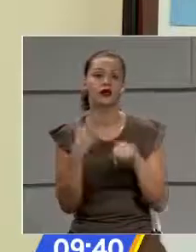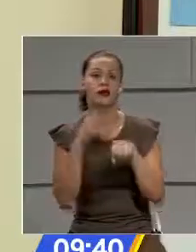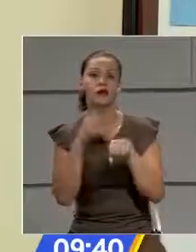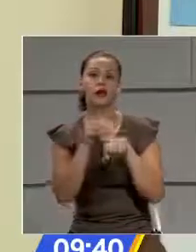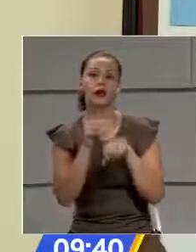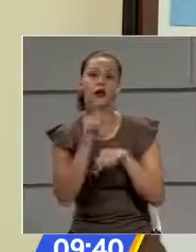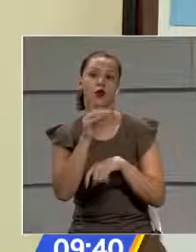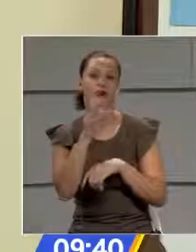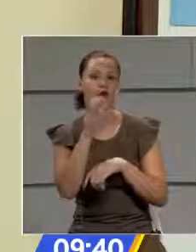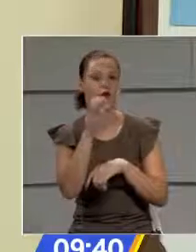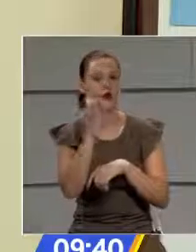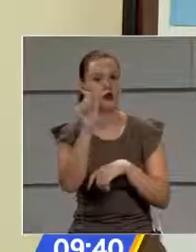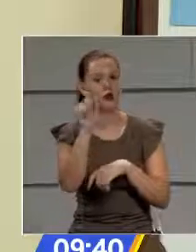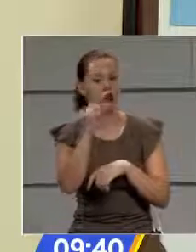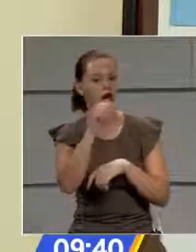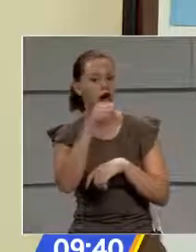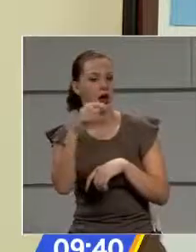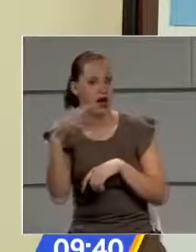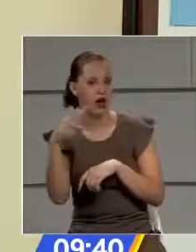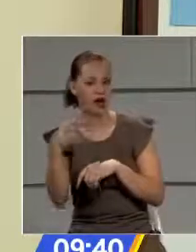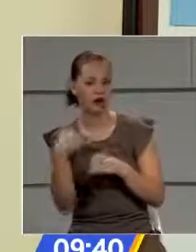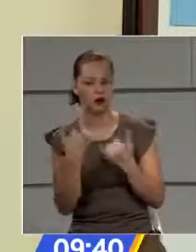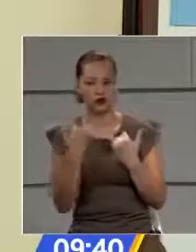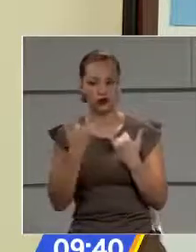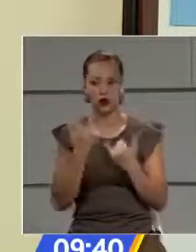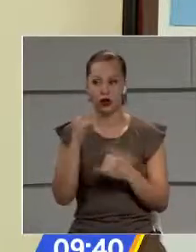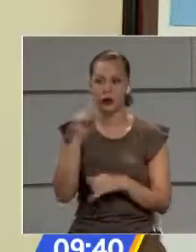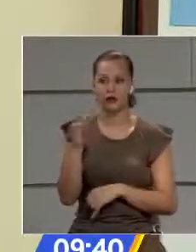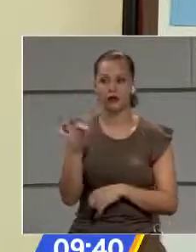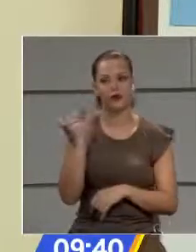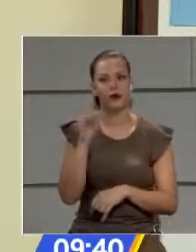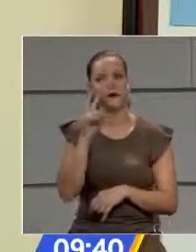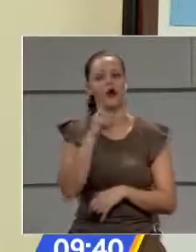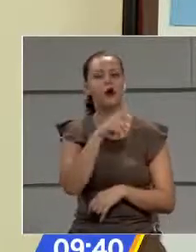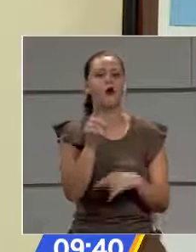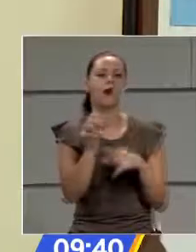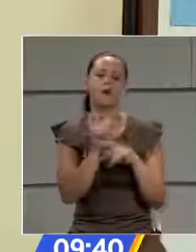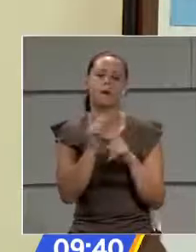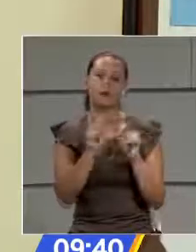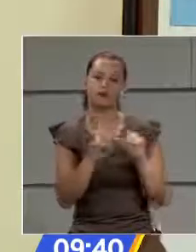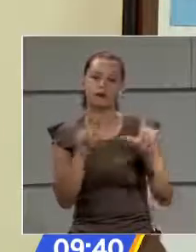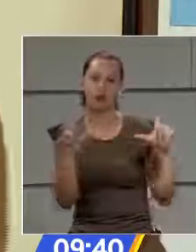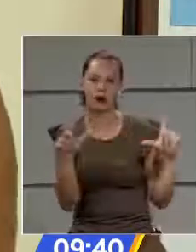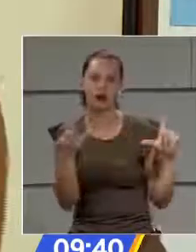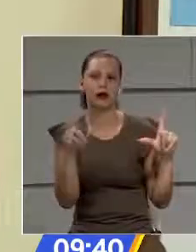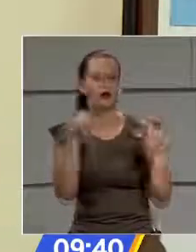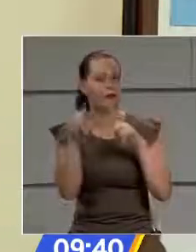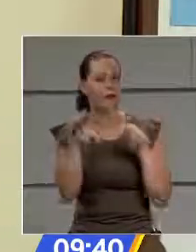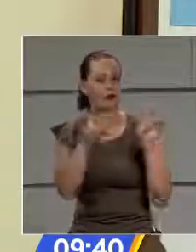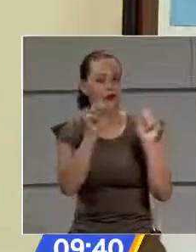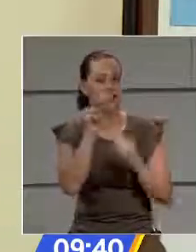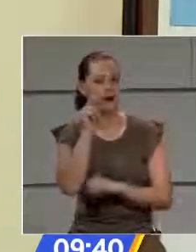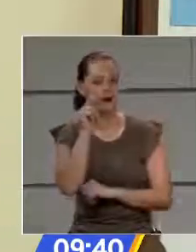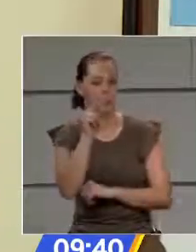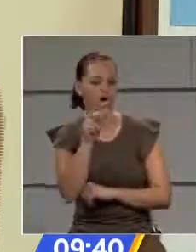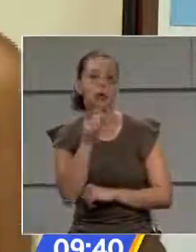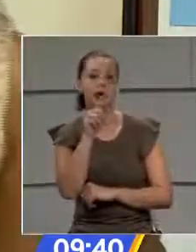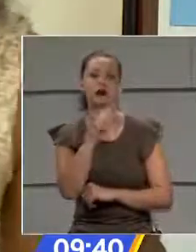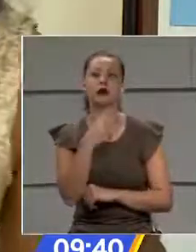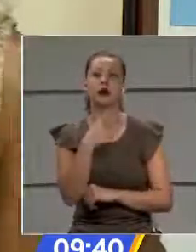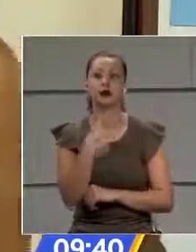una sugerencia de una aplicación que acabo de encontrar por acá para que la pongamos en pantalla y la gente también la pueda ver. Esta, yo